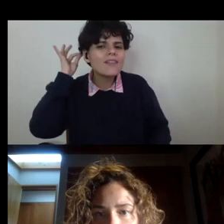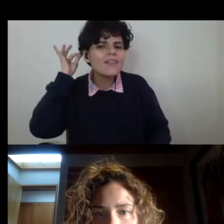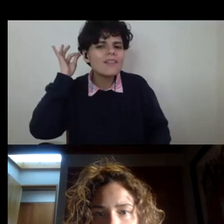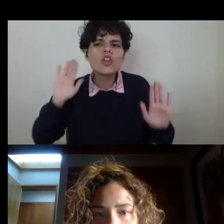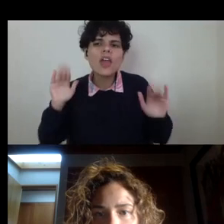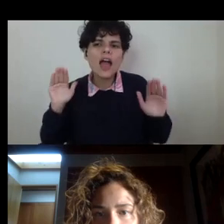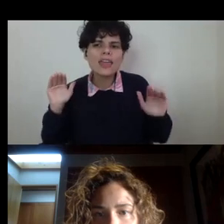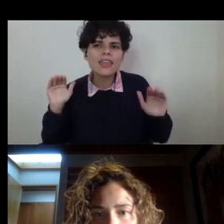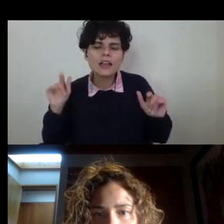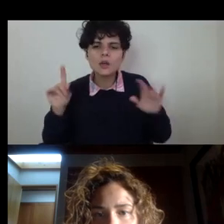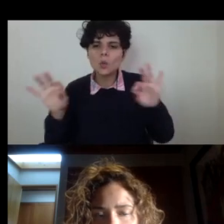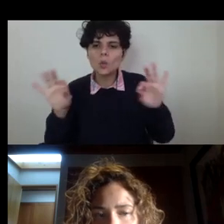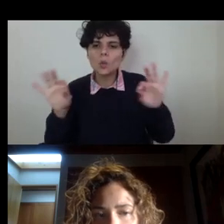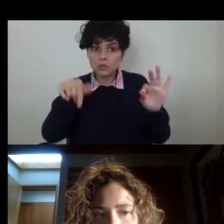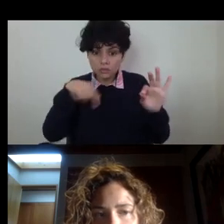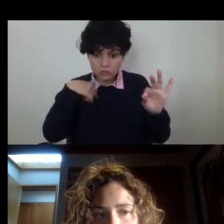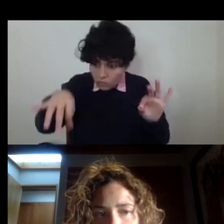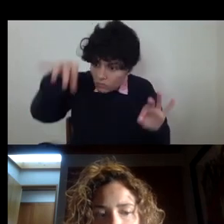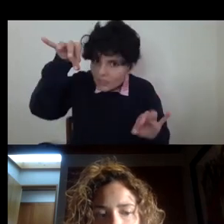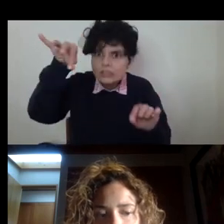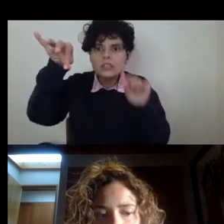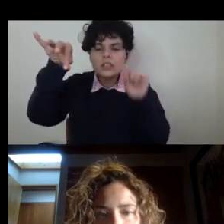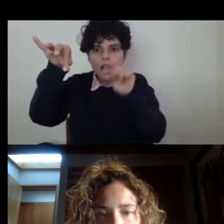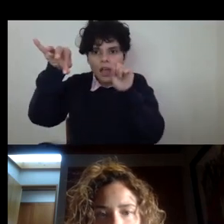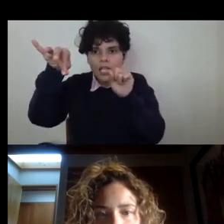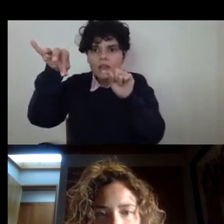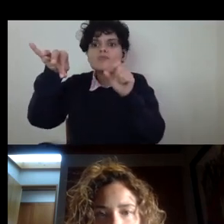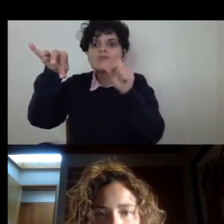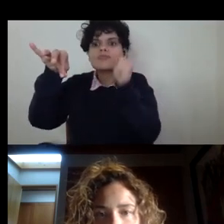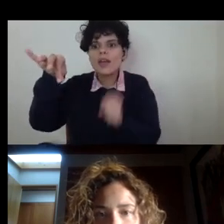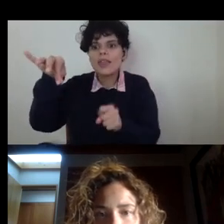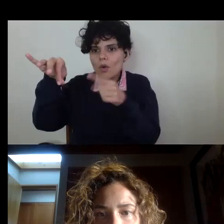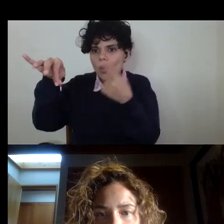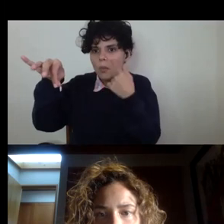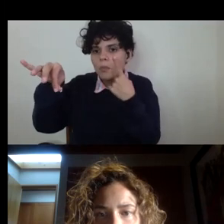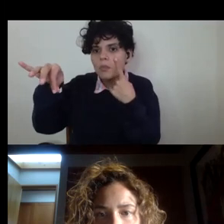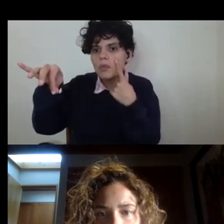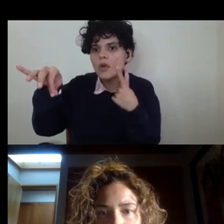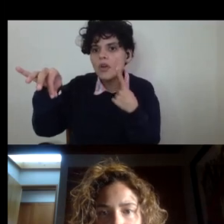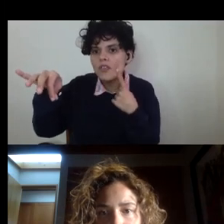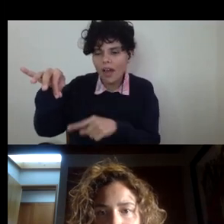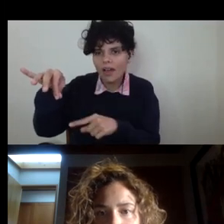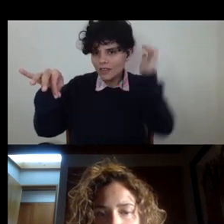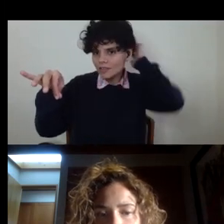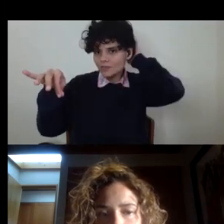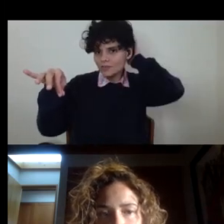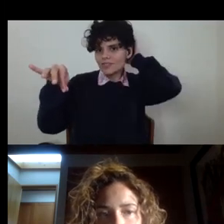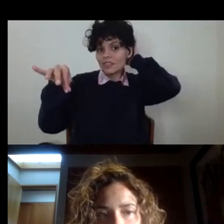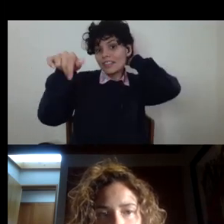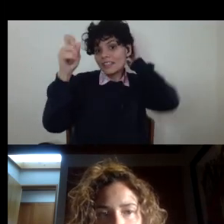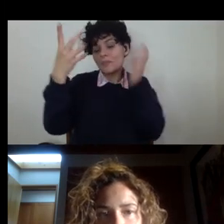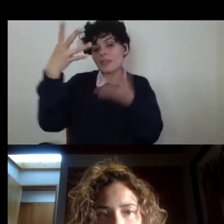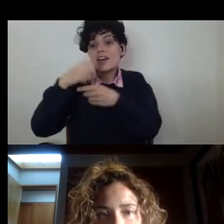puede hacer manipulaciones en el axón aislado, que es, ustedes saben, la prolongación de la neurona. Entonces,